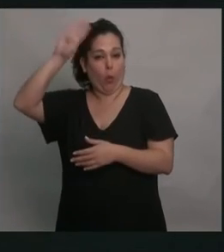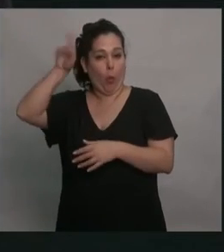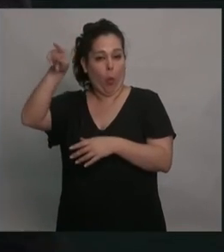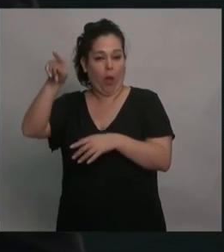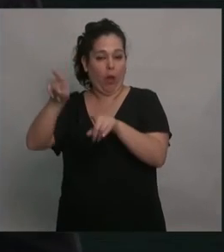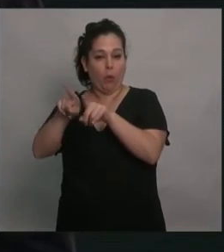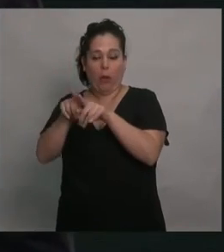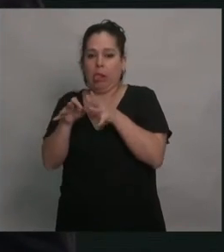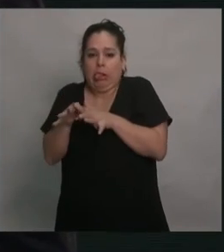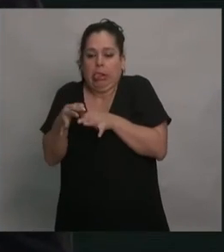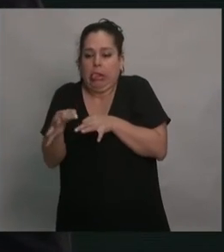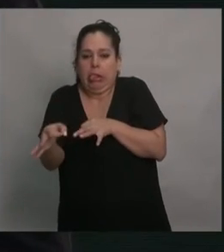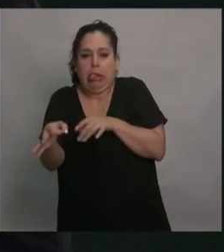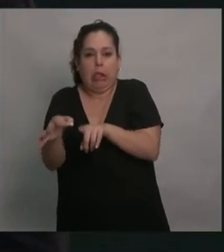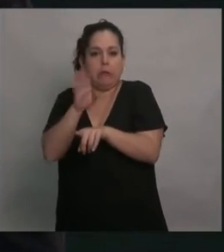una pequeña isla